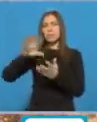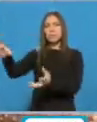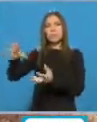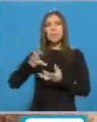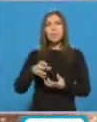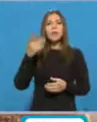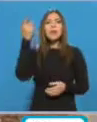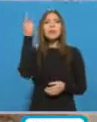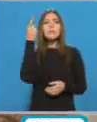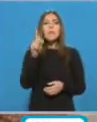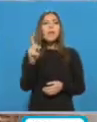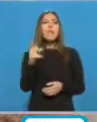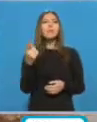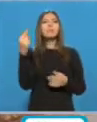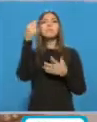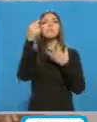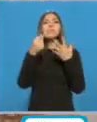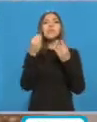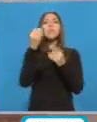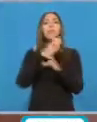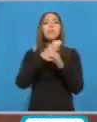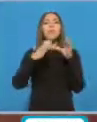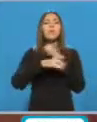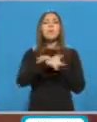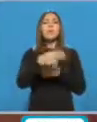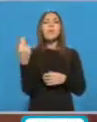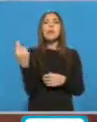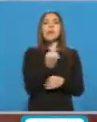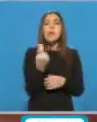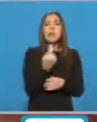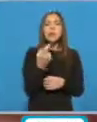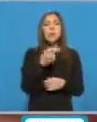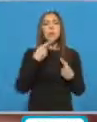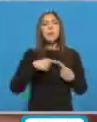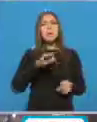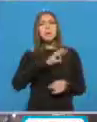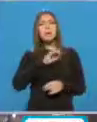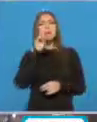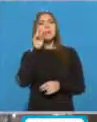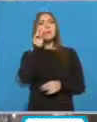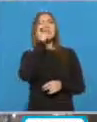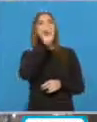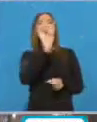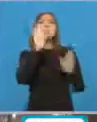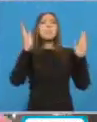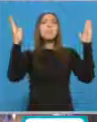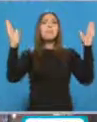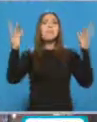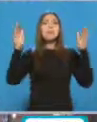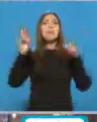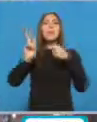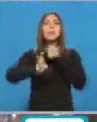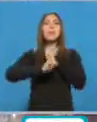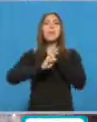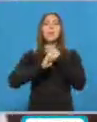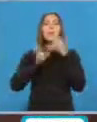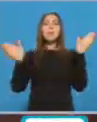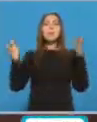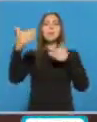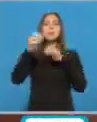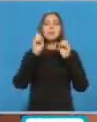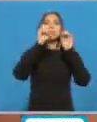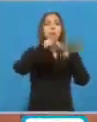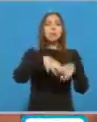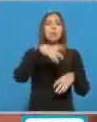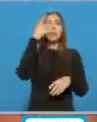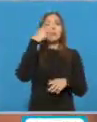cuenta los requisitos, ¿no? Podemos decir que son estas mascotas que son de contemplación. No es una mascota justamente que le darías a un niño como un perro, como un